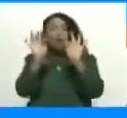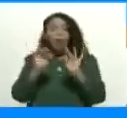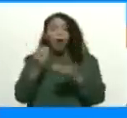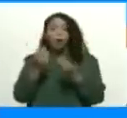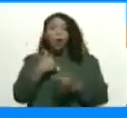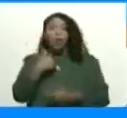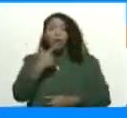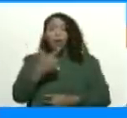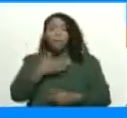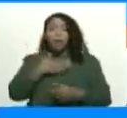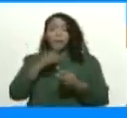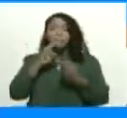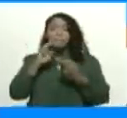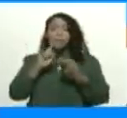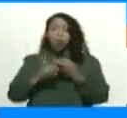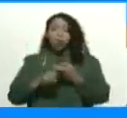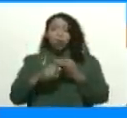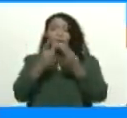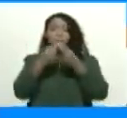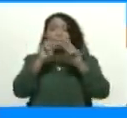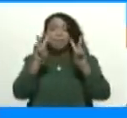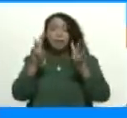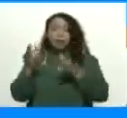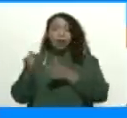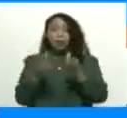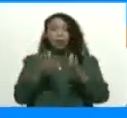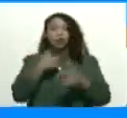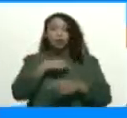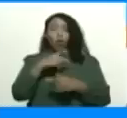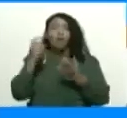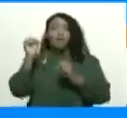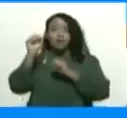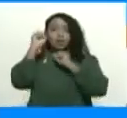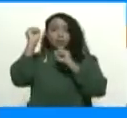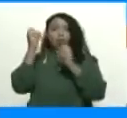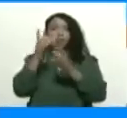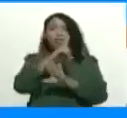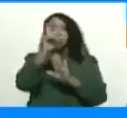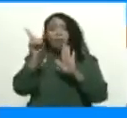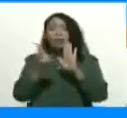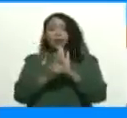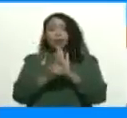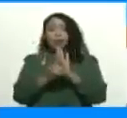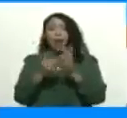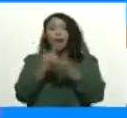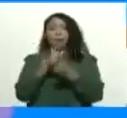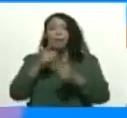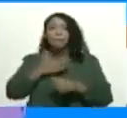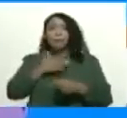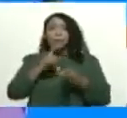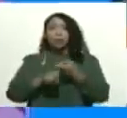Alex, la paz es el camino y nosotros venceremos con diplomacia de paz. Free Alex Saab.